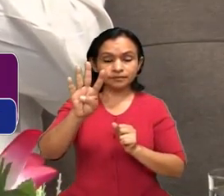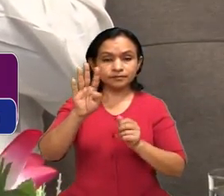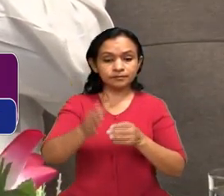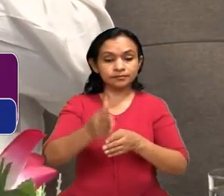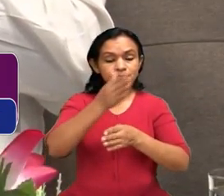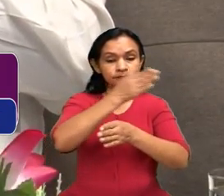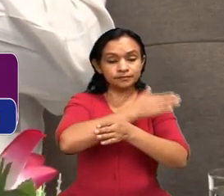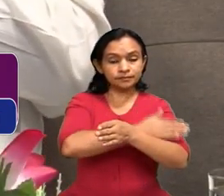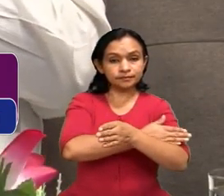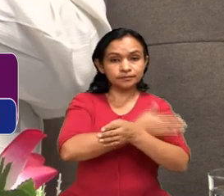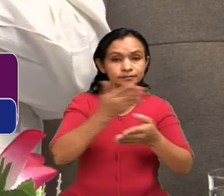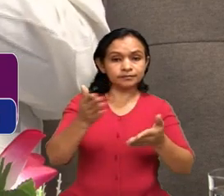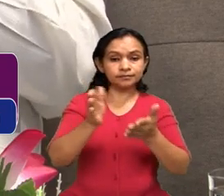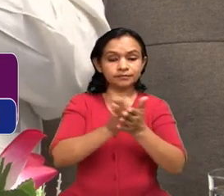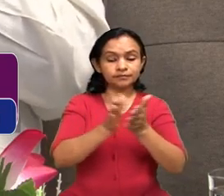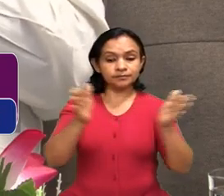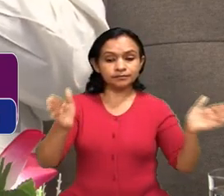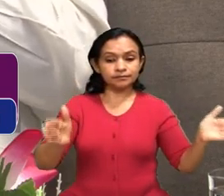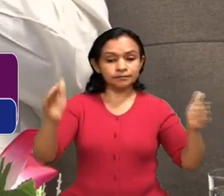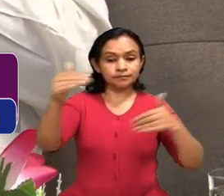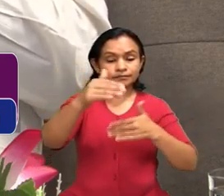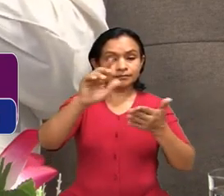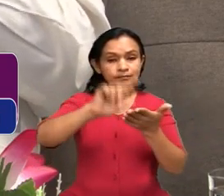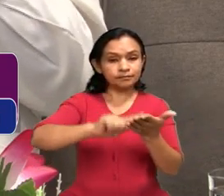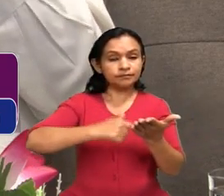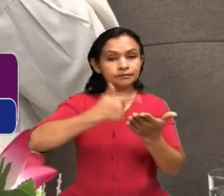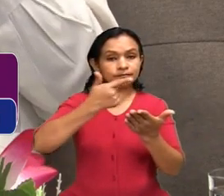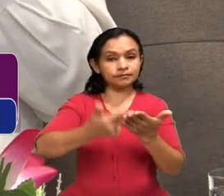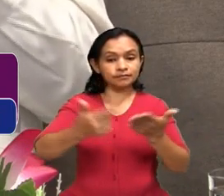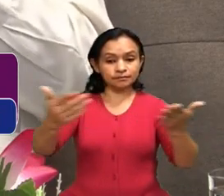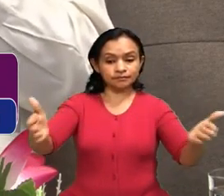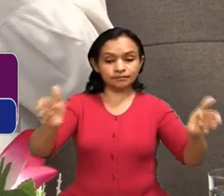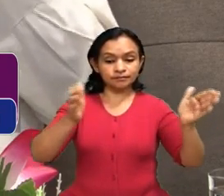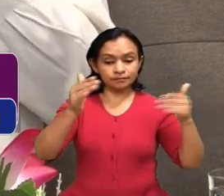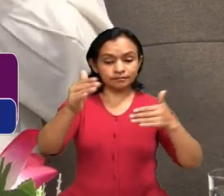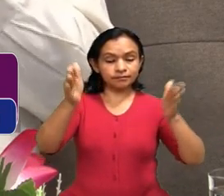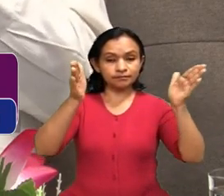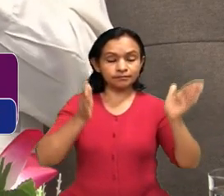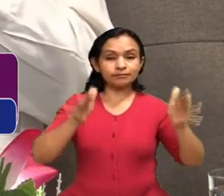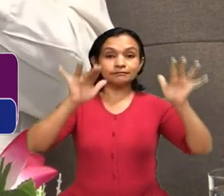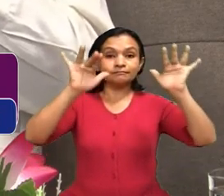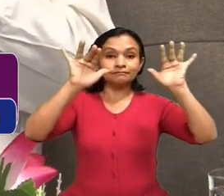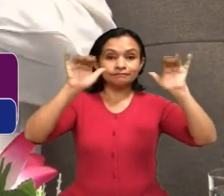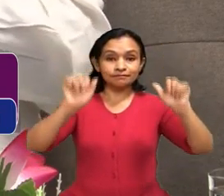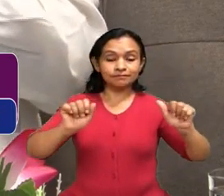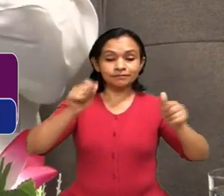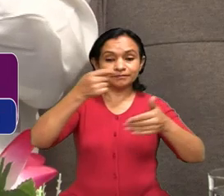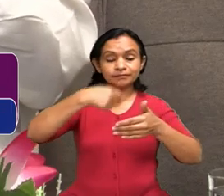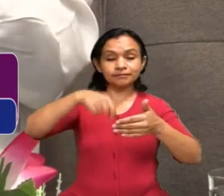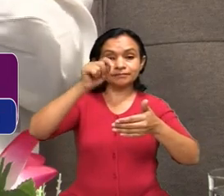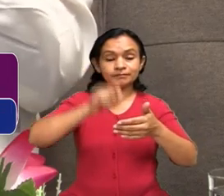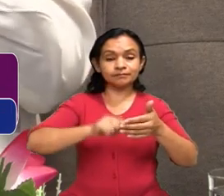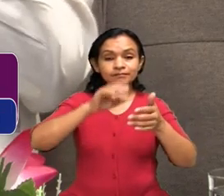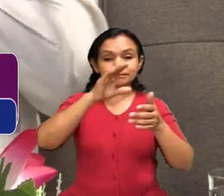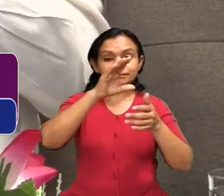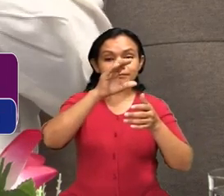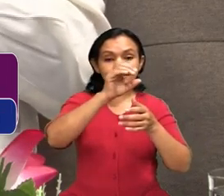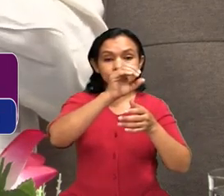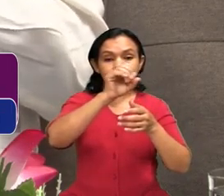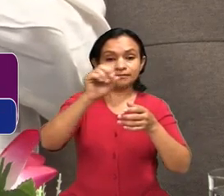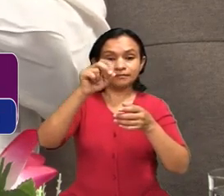antes, un paquete de gacetas donde aparece ya oficialmente la cooperativa Luz y Sombra